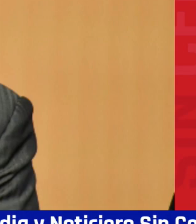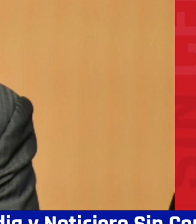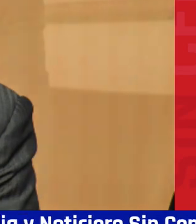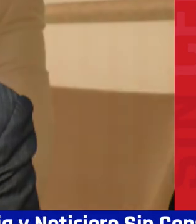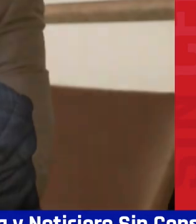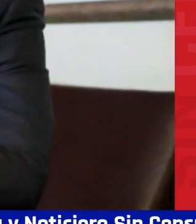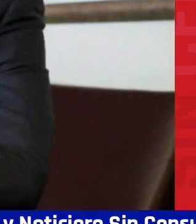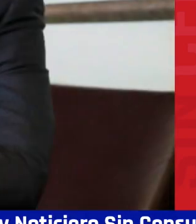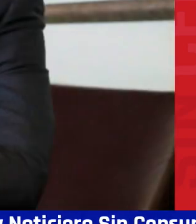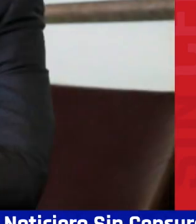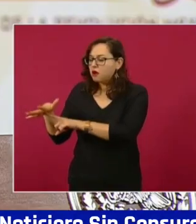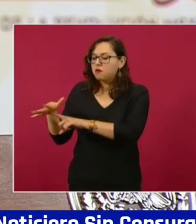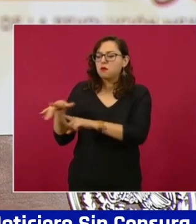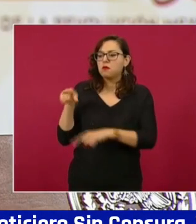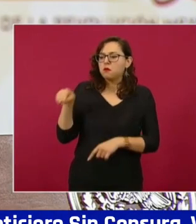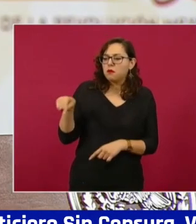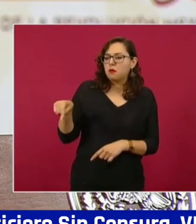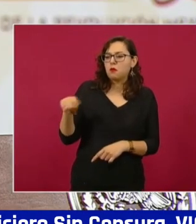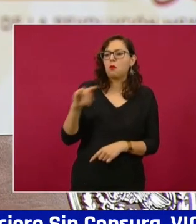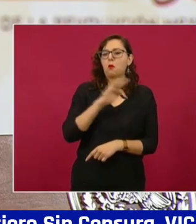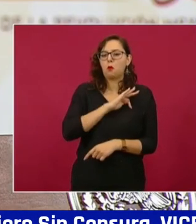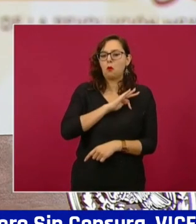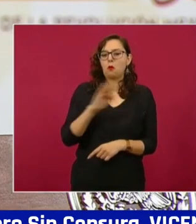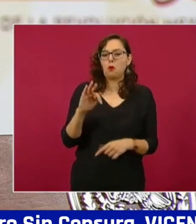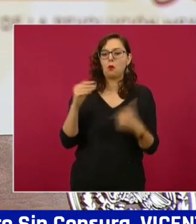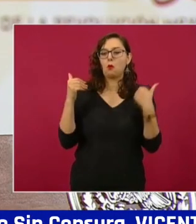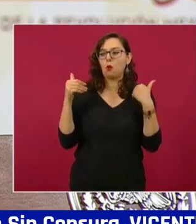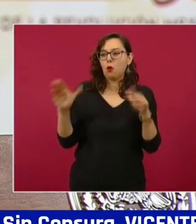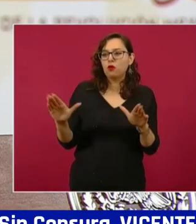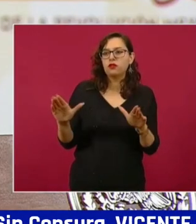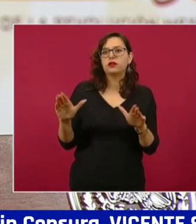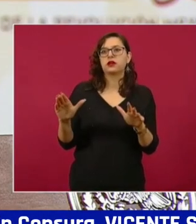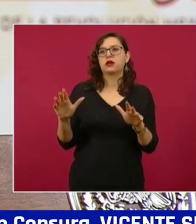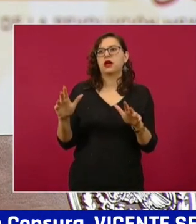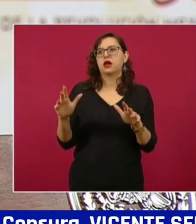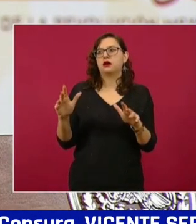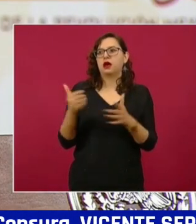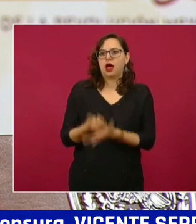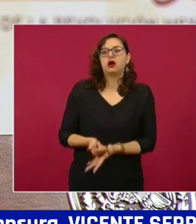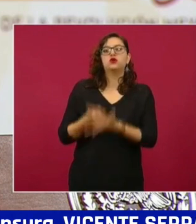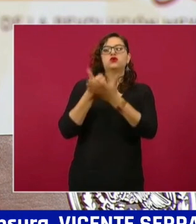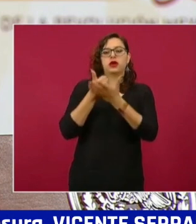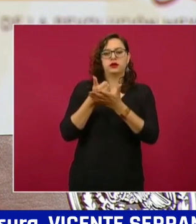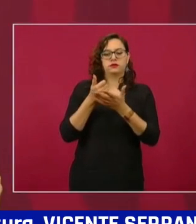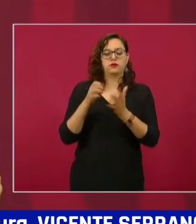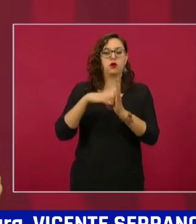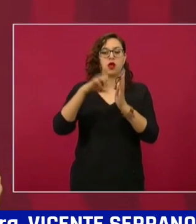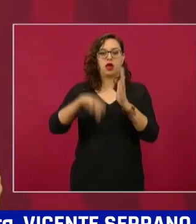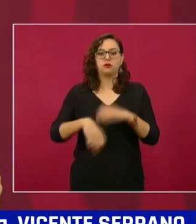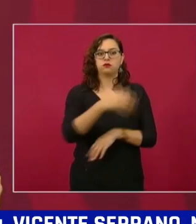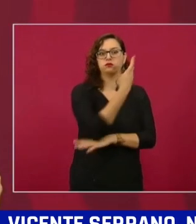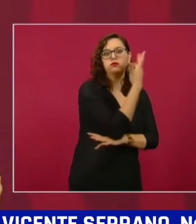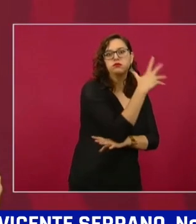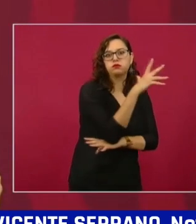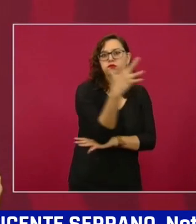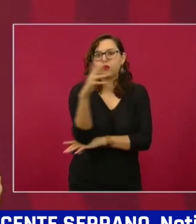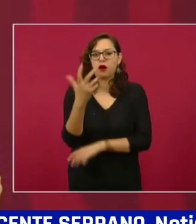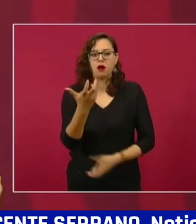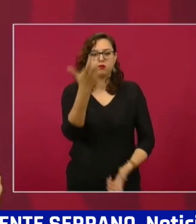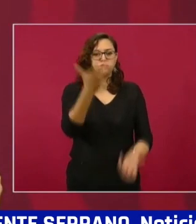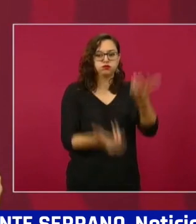historia de México, que fue el del presidente Benito Juárez. Ahora bien, el presidente sí advirtió que este tipo de